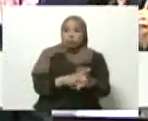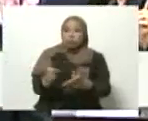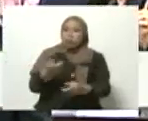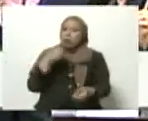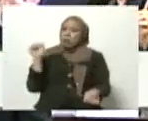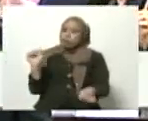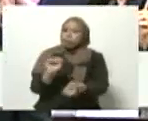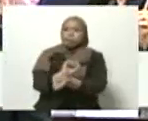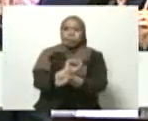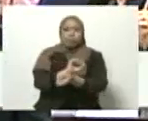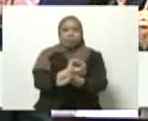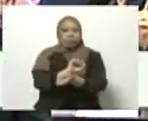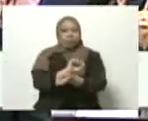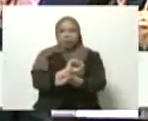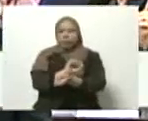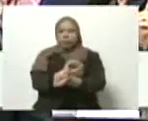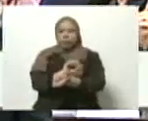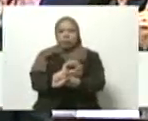criminales.